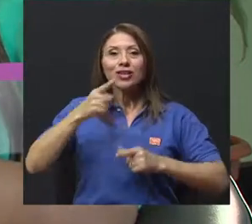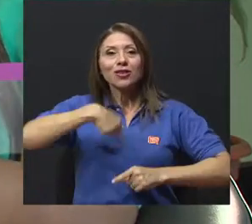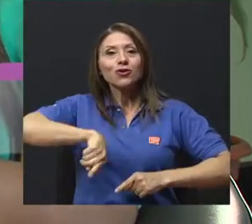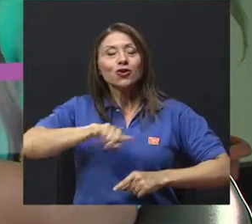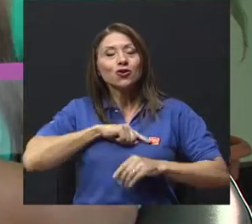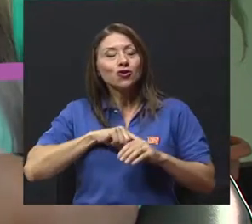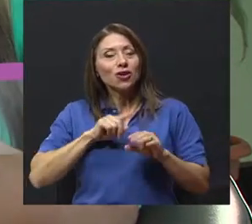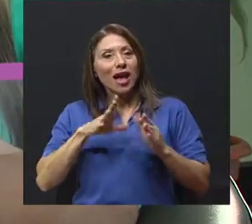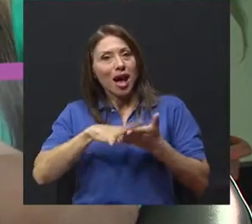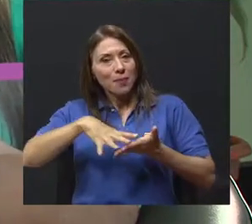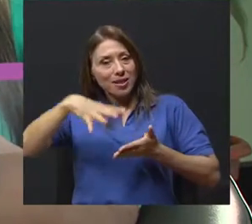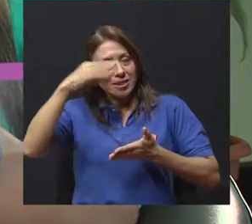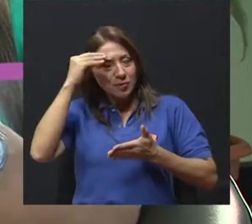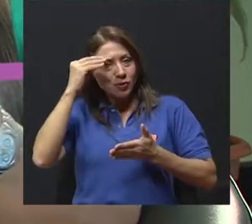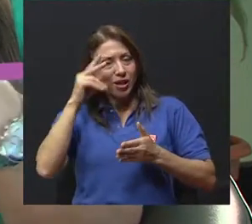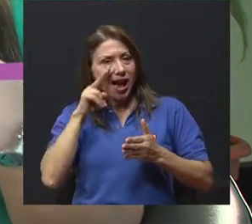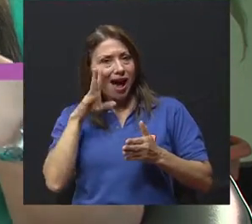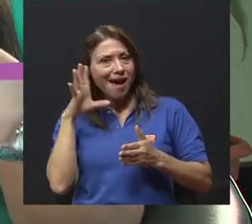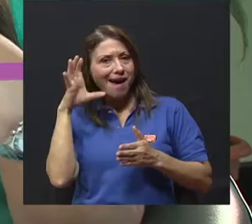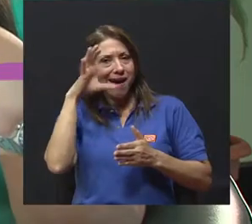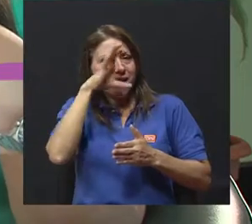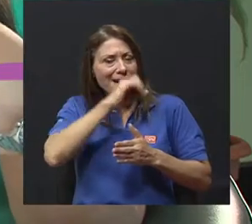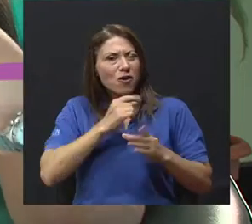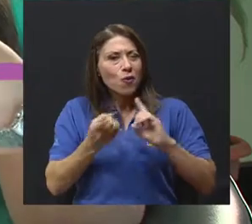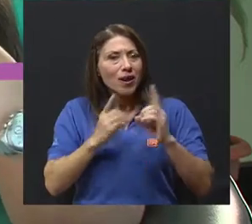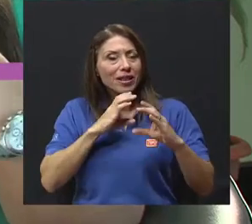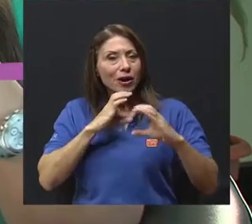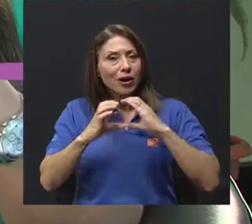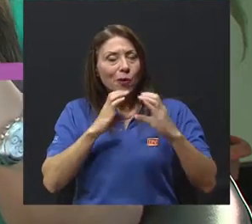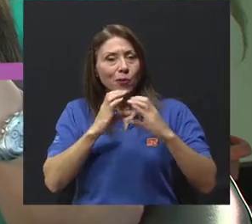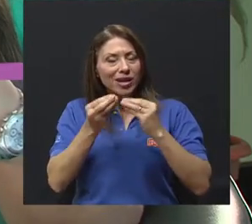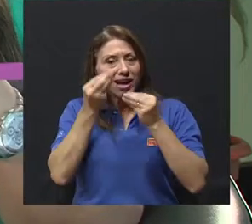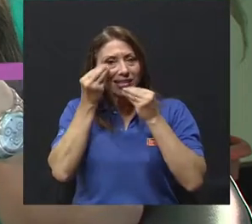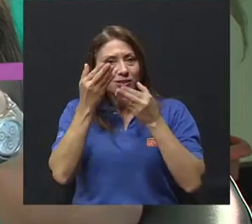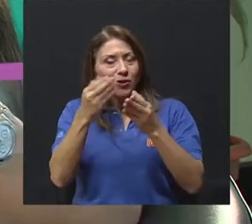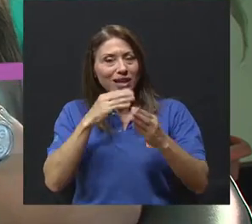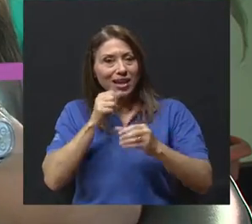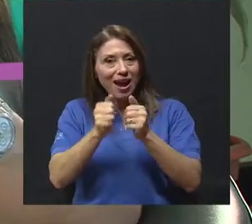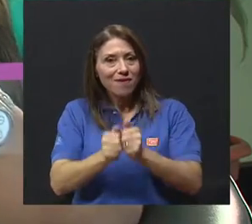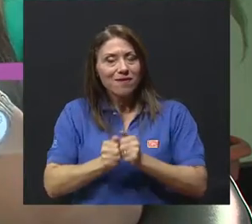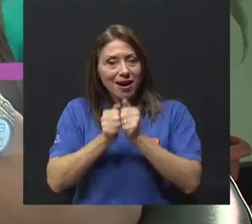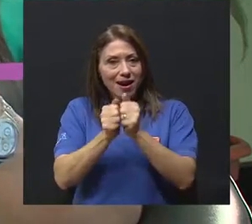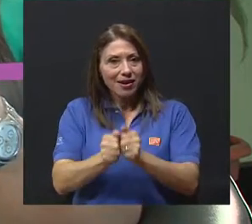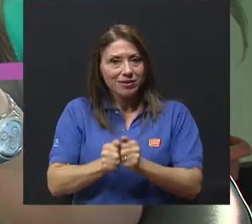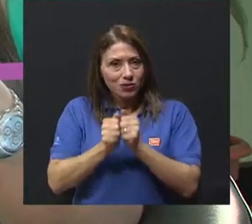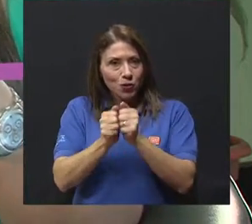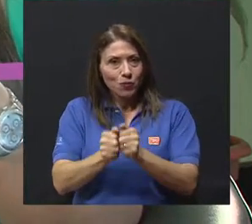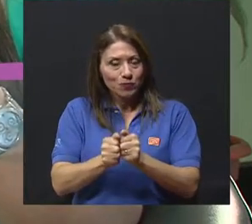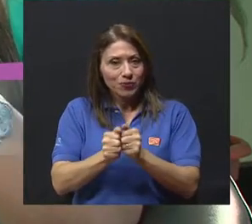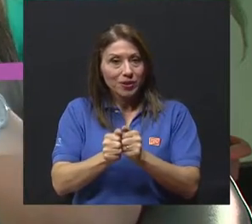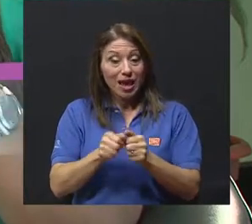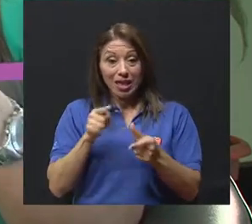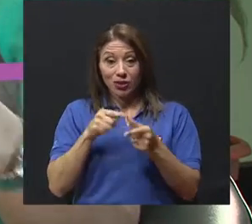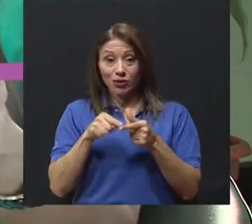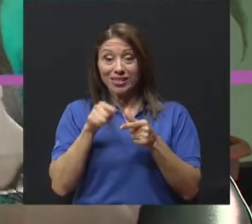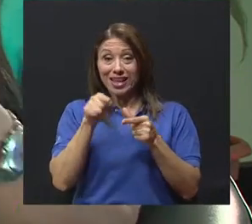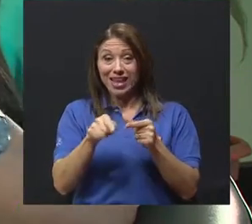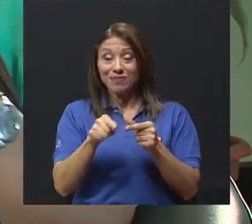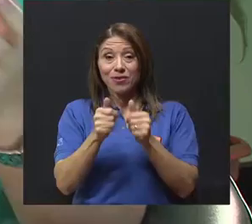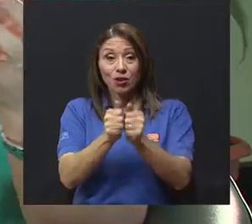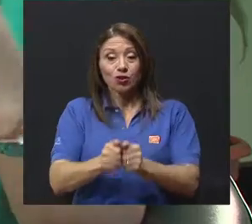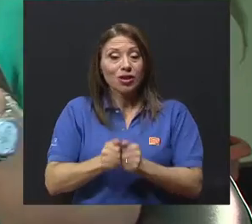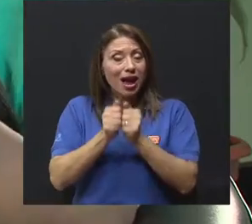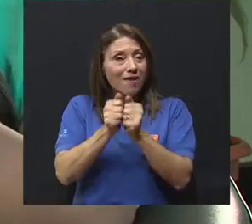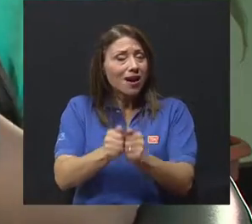caballo y entonces son grupos donde el caballo está trabajando desde el principio de las